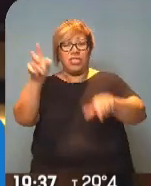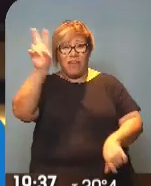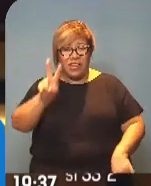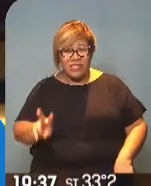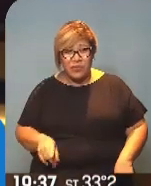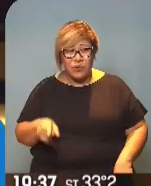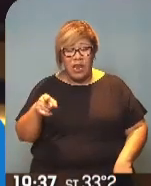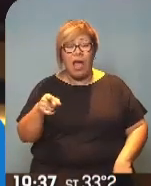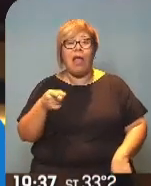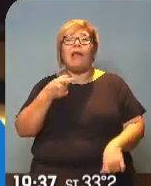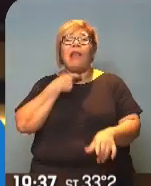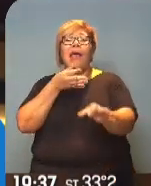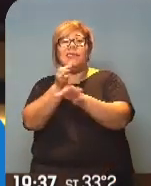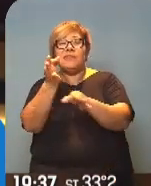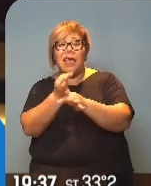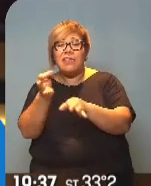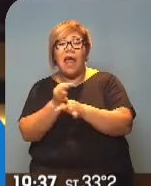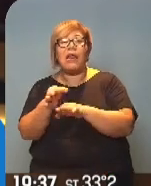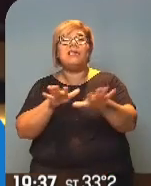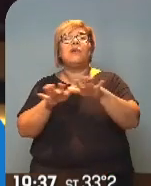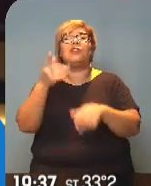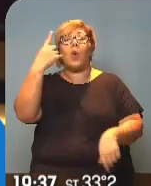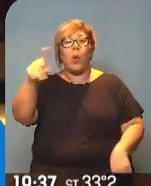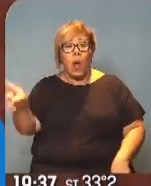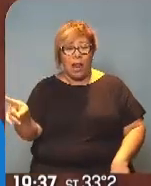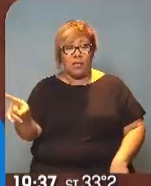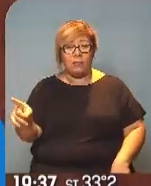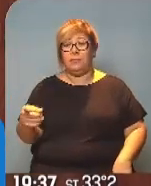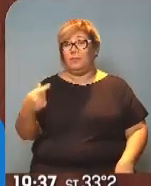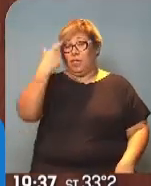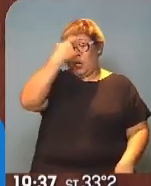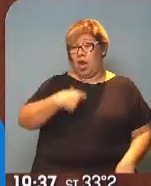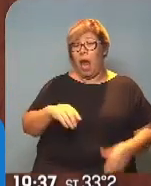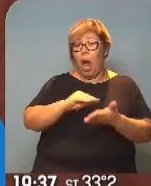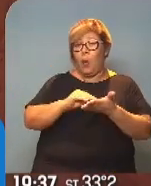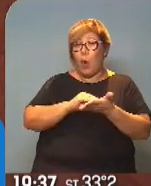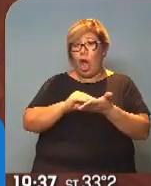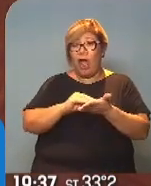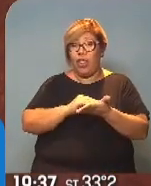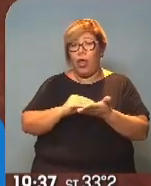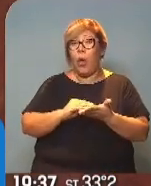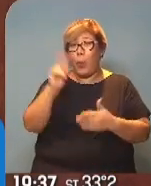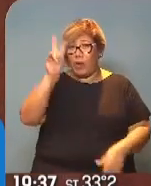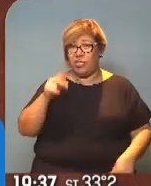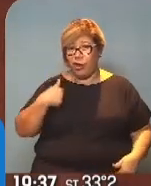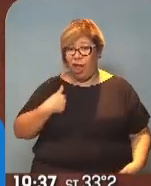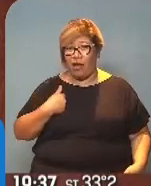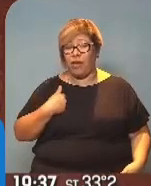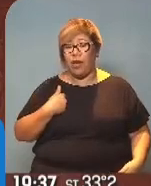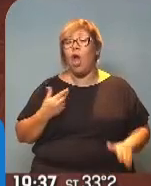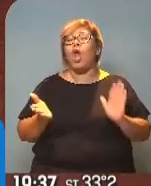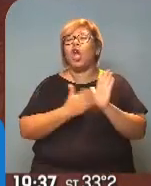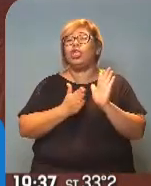Venezuela, pretenden enseñarle a un abogado venezolano lo que dice la Constitución venezolana. Ya he tenido varios cruces